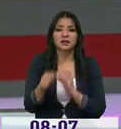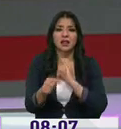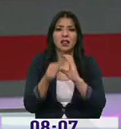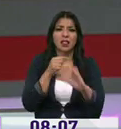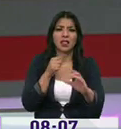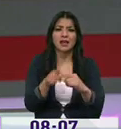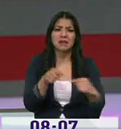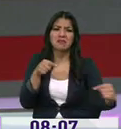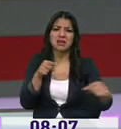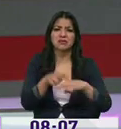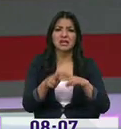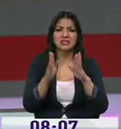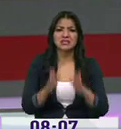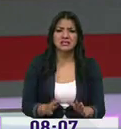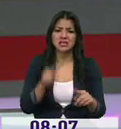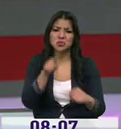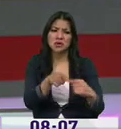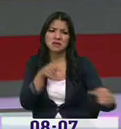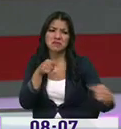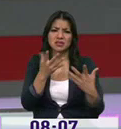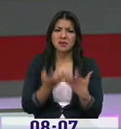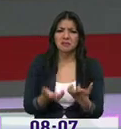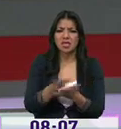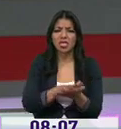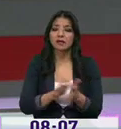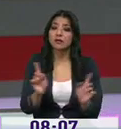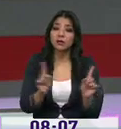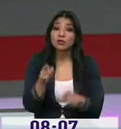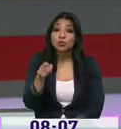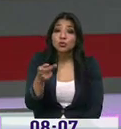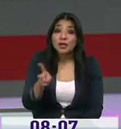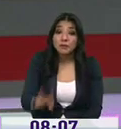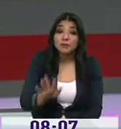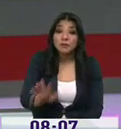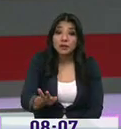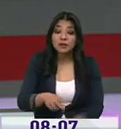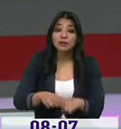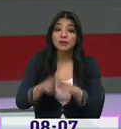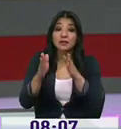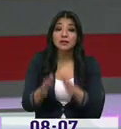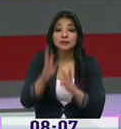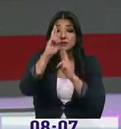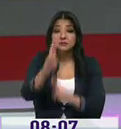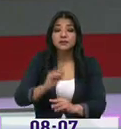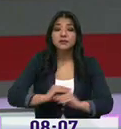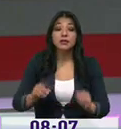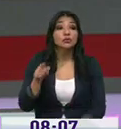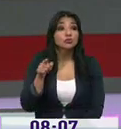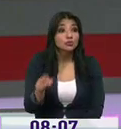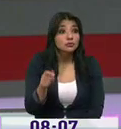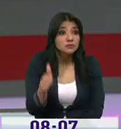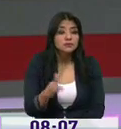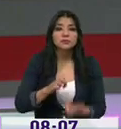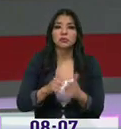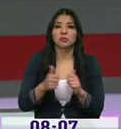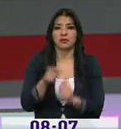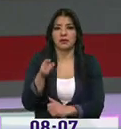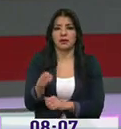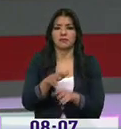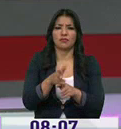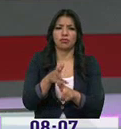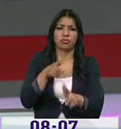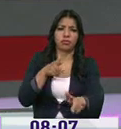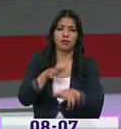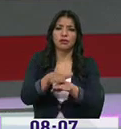enemigo de los taxistas, ¿por qué nos quieres meter en el lío? Porque ustedes son los que lamentablemente ocasionan mayor cantidad de tráfico